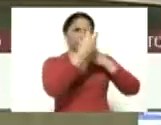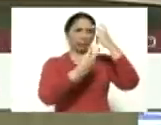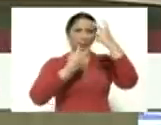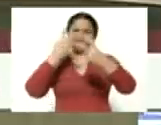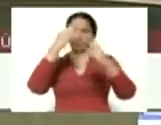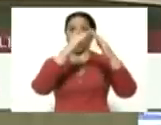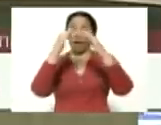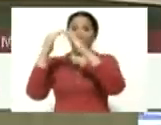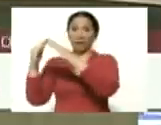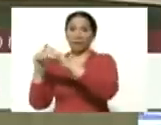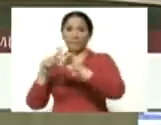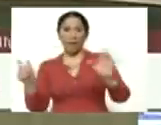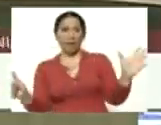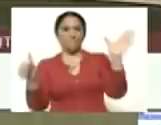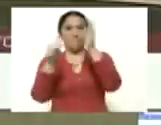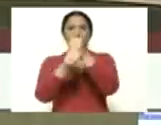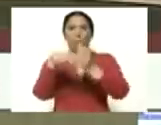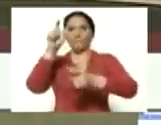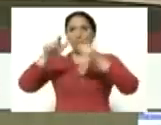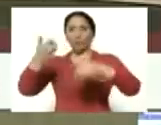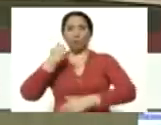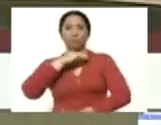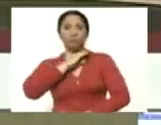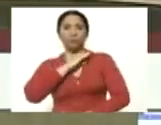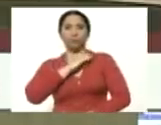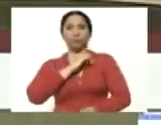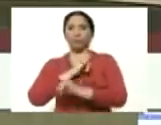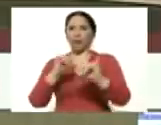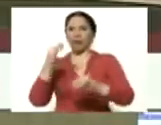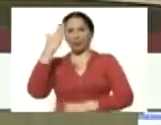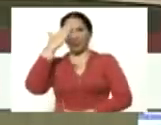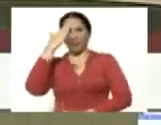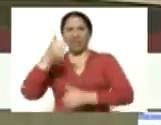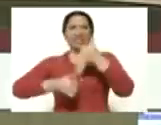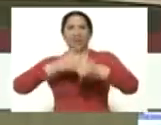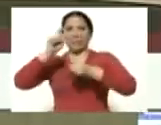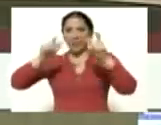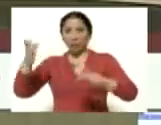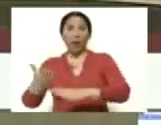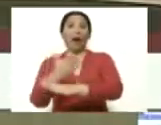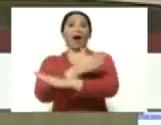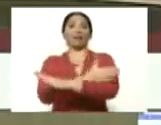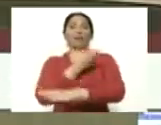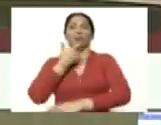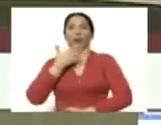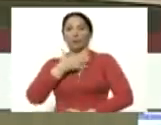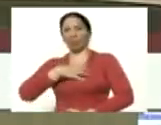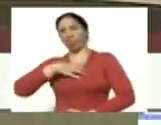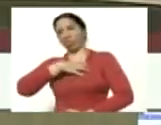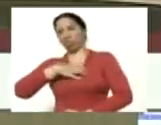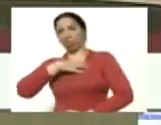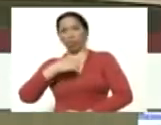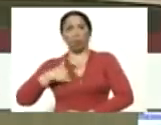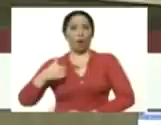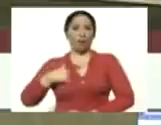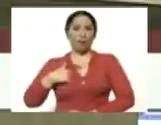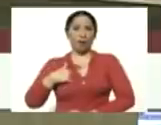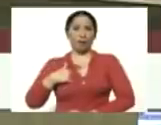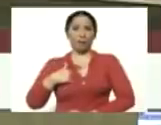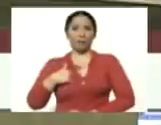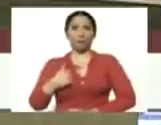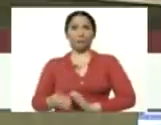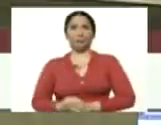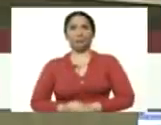para diagnosticar pacientes, para pescar los pacientes, incluso antes de que presentaran cualquier tipo de